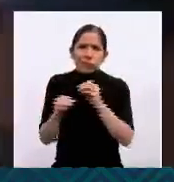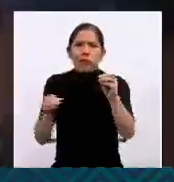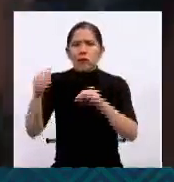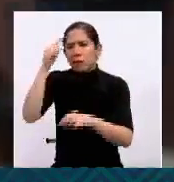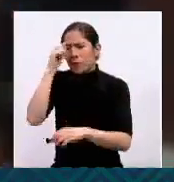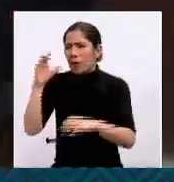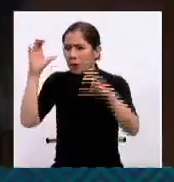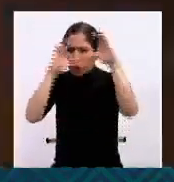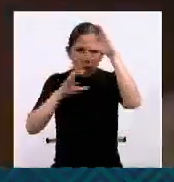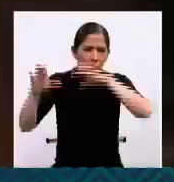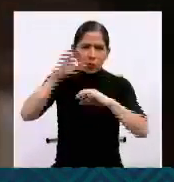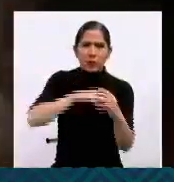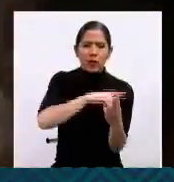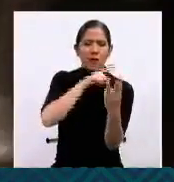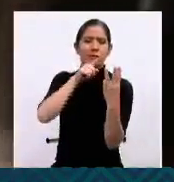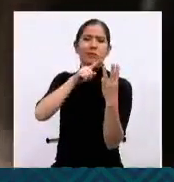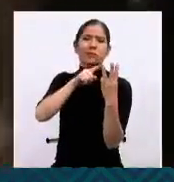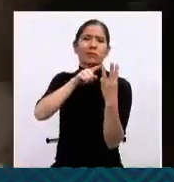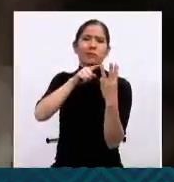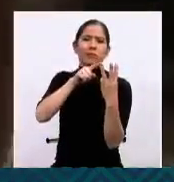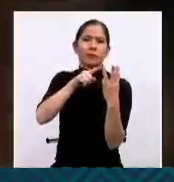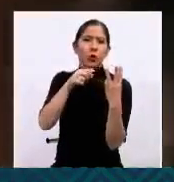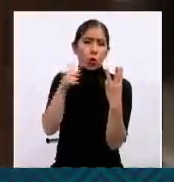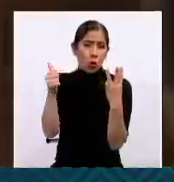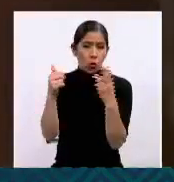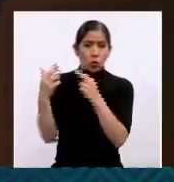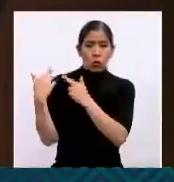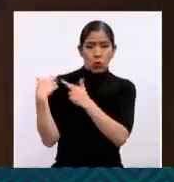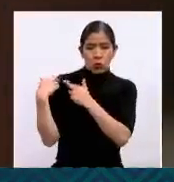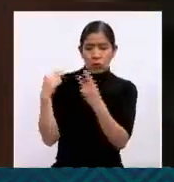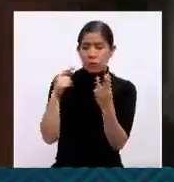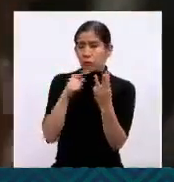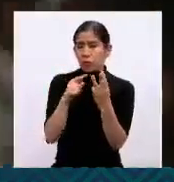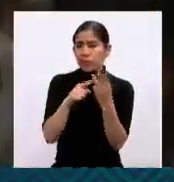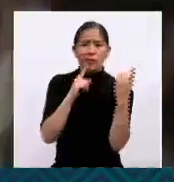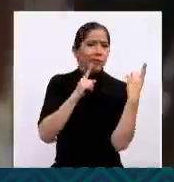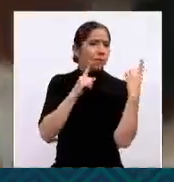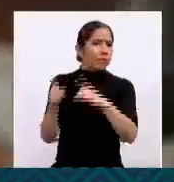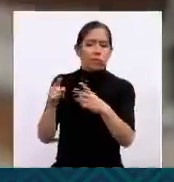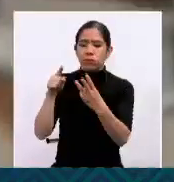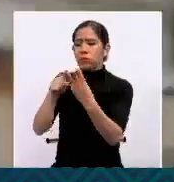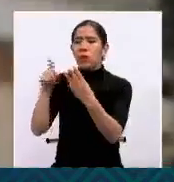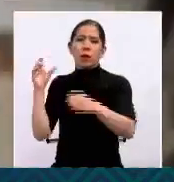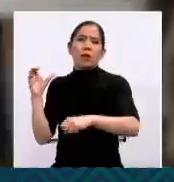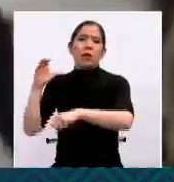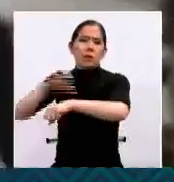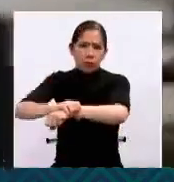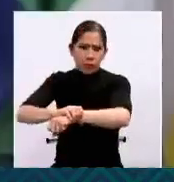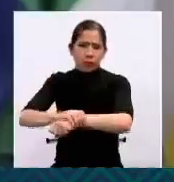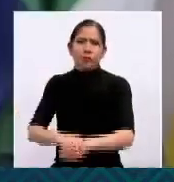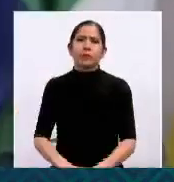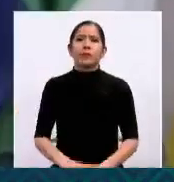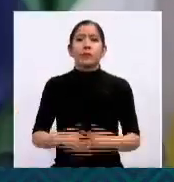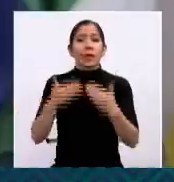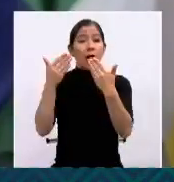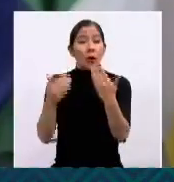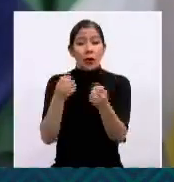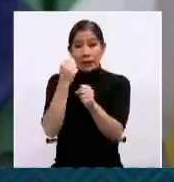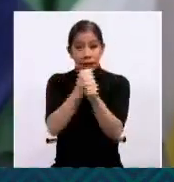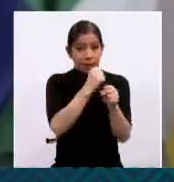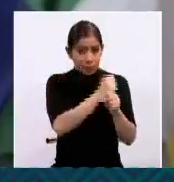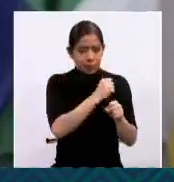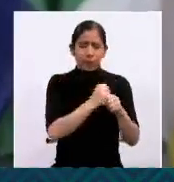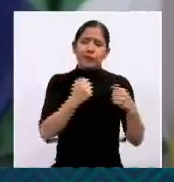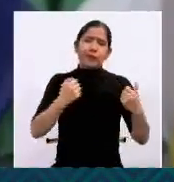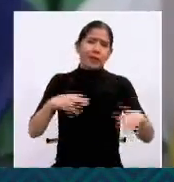búsqueda para dar con el paradero del tercer implicado y emitió un mandamiento de aprehensión. Se está trabajando, se ha emitido el